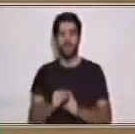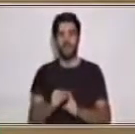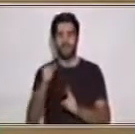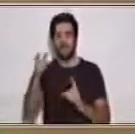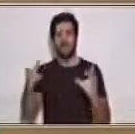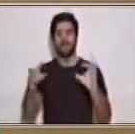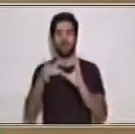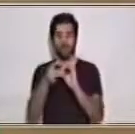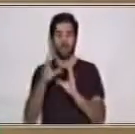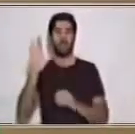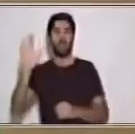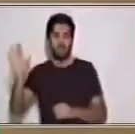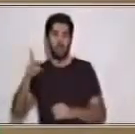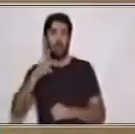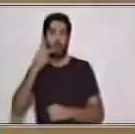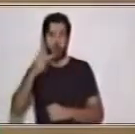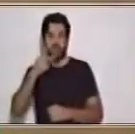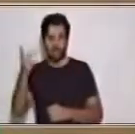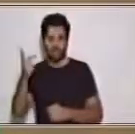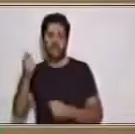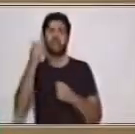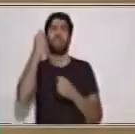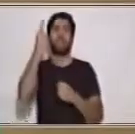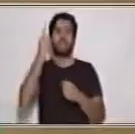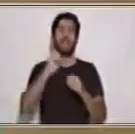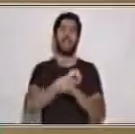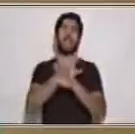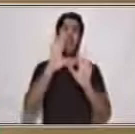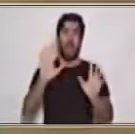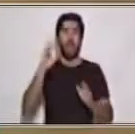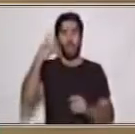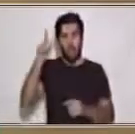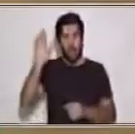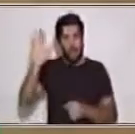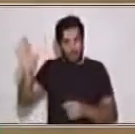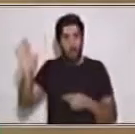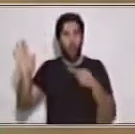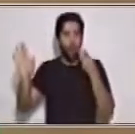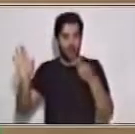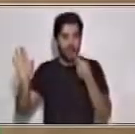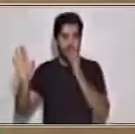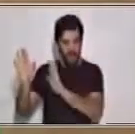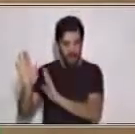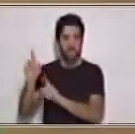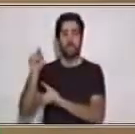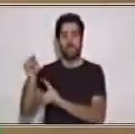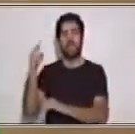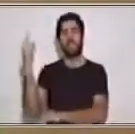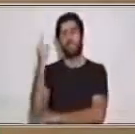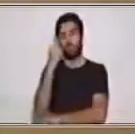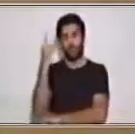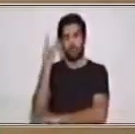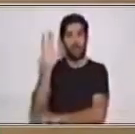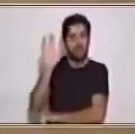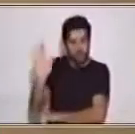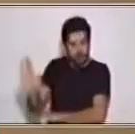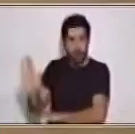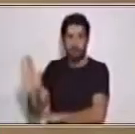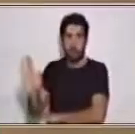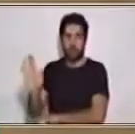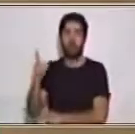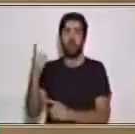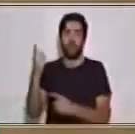párrafo, damos un mensaje más completo de lo que queremos transmitir en el texto. Por eso son importantes